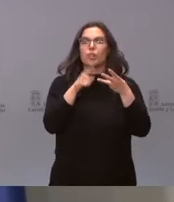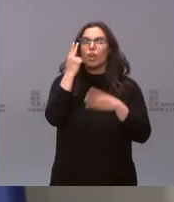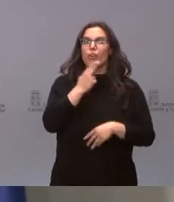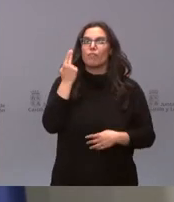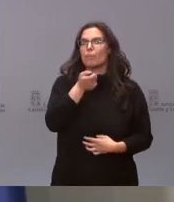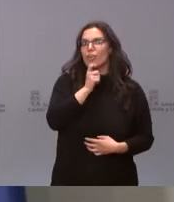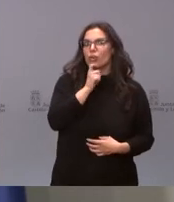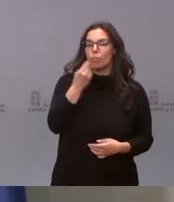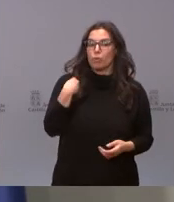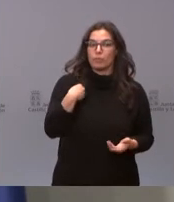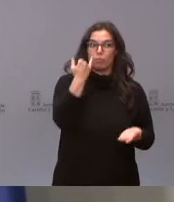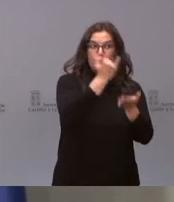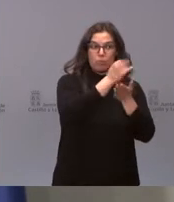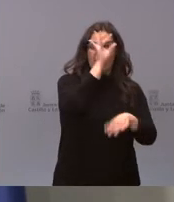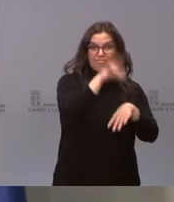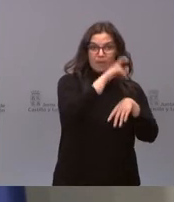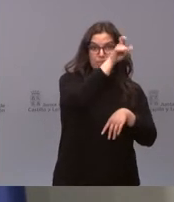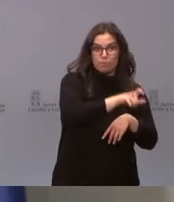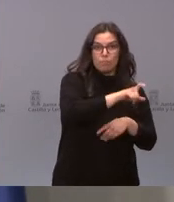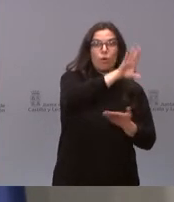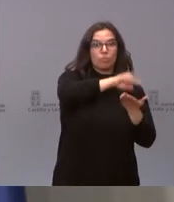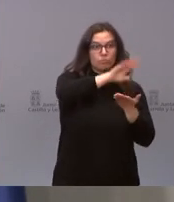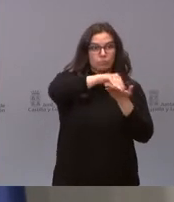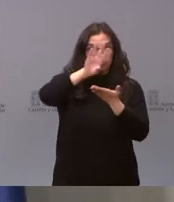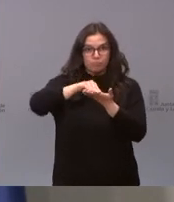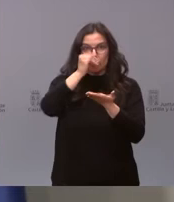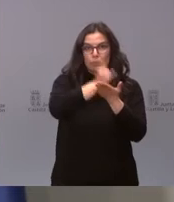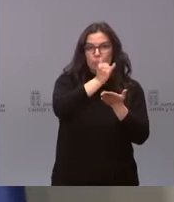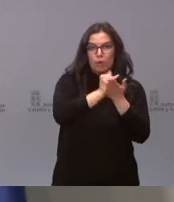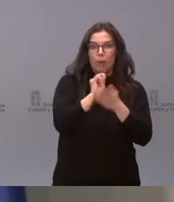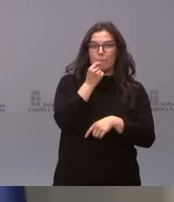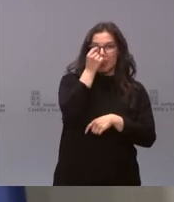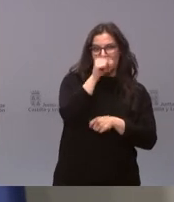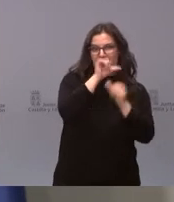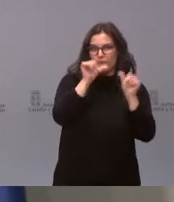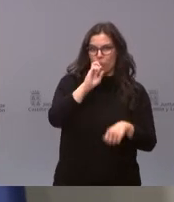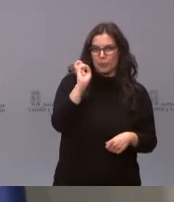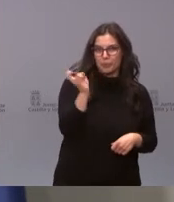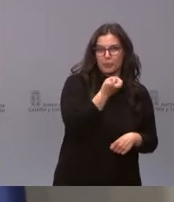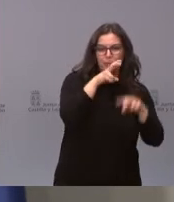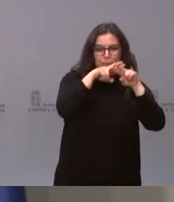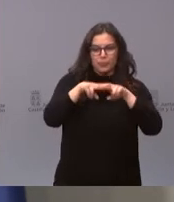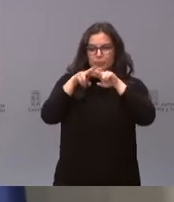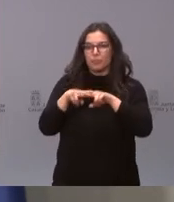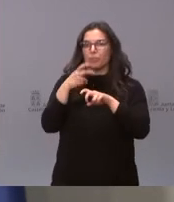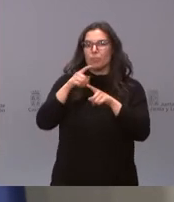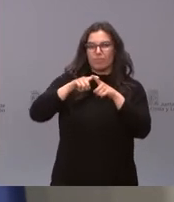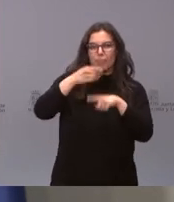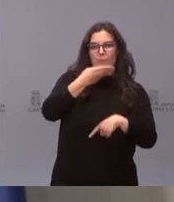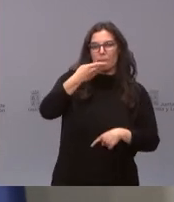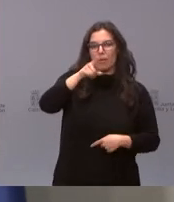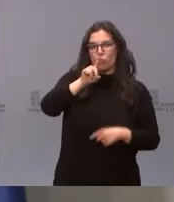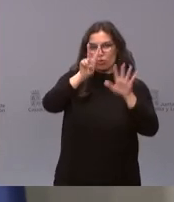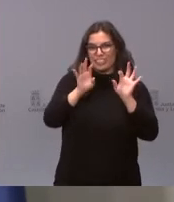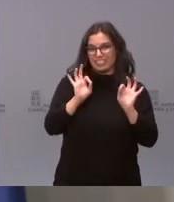detección preliminar y cribado se utilizan diferentes técnicas de pcr la variante de 117 que es la variante